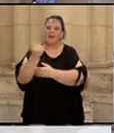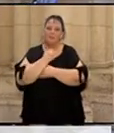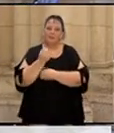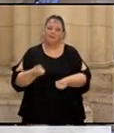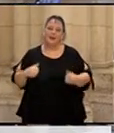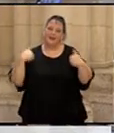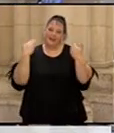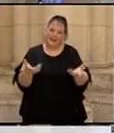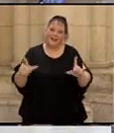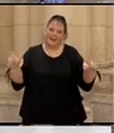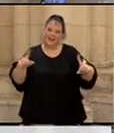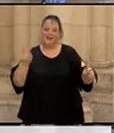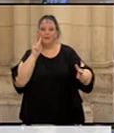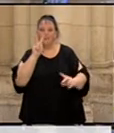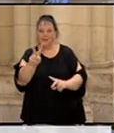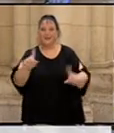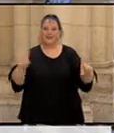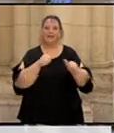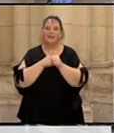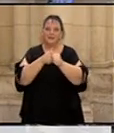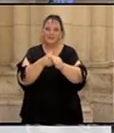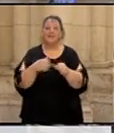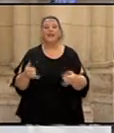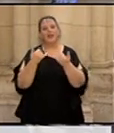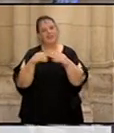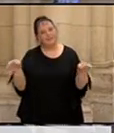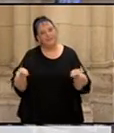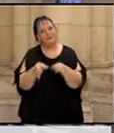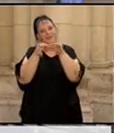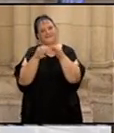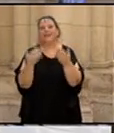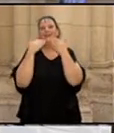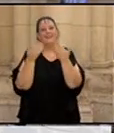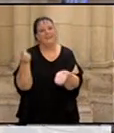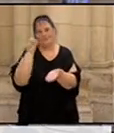transmisión de la celebración de la Eucaristía.